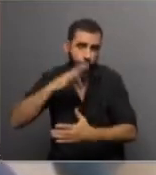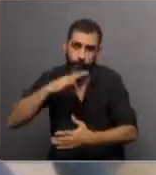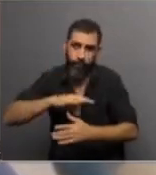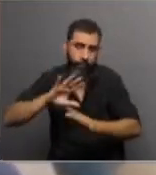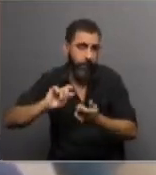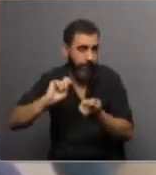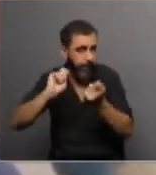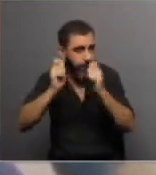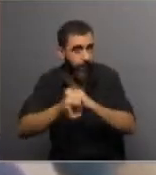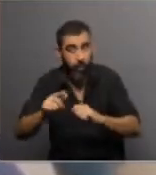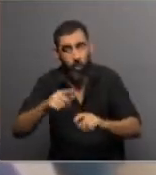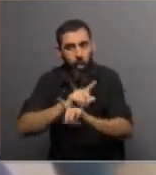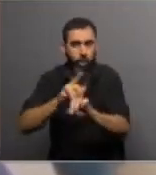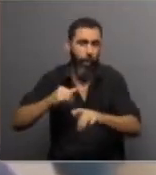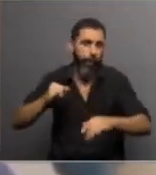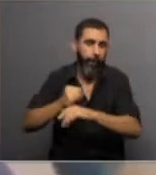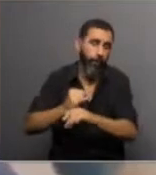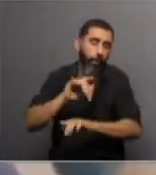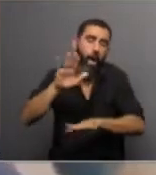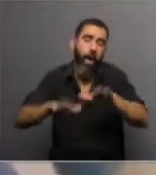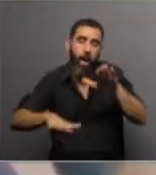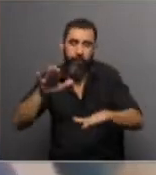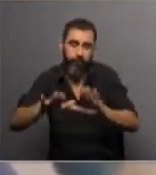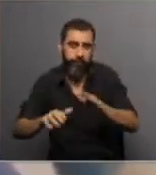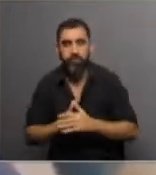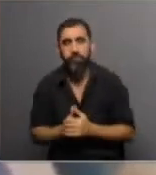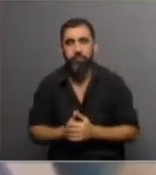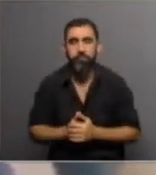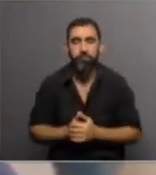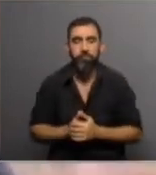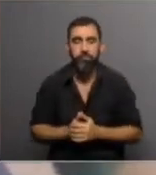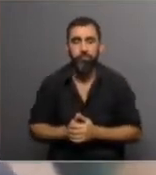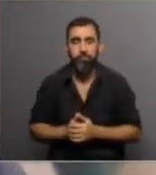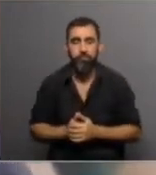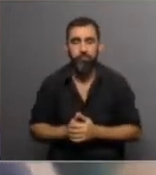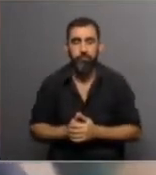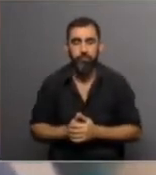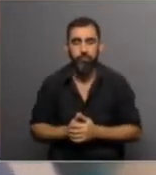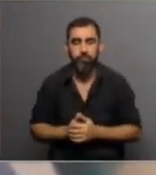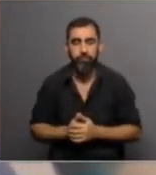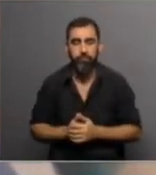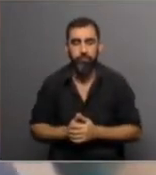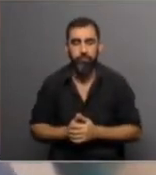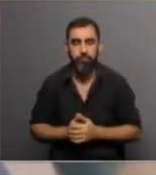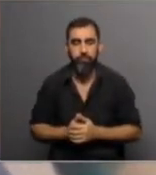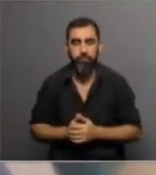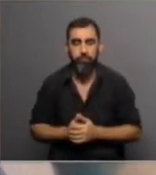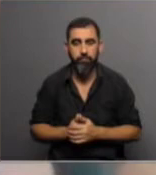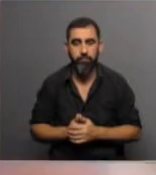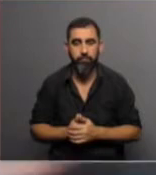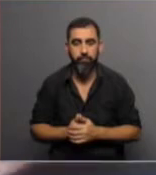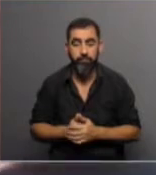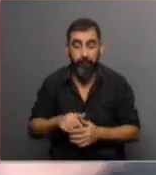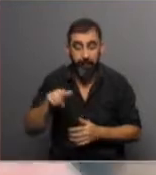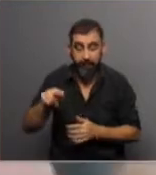bueno, que después no son tan de preocupación, ¿no? Eso es una cosa que está en pleno